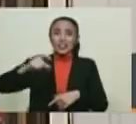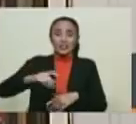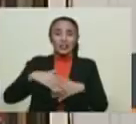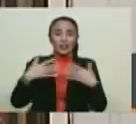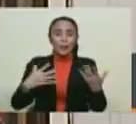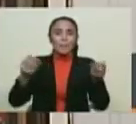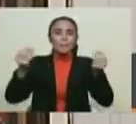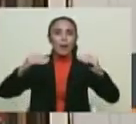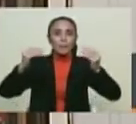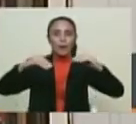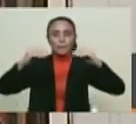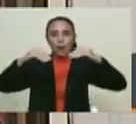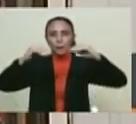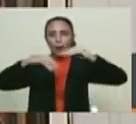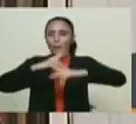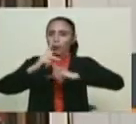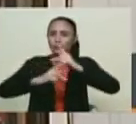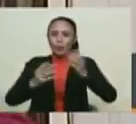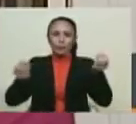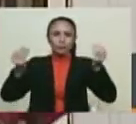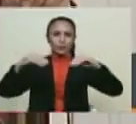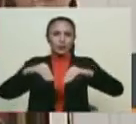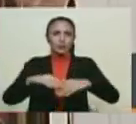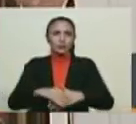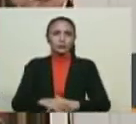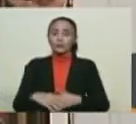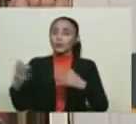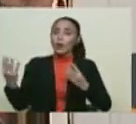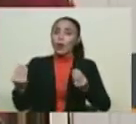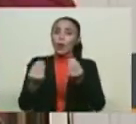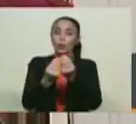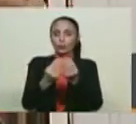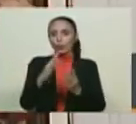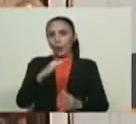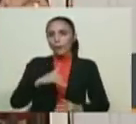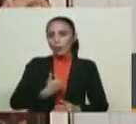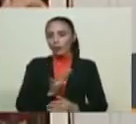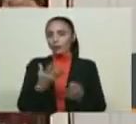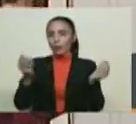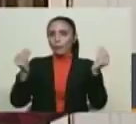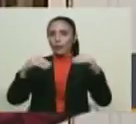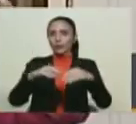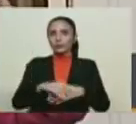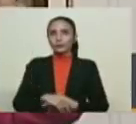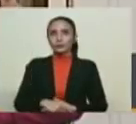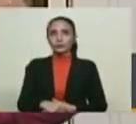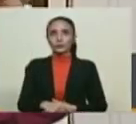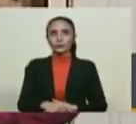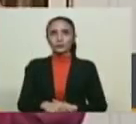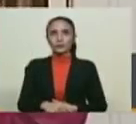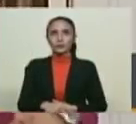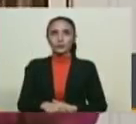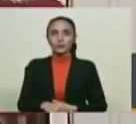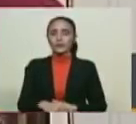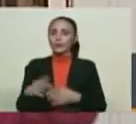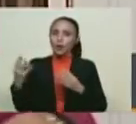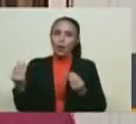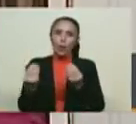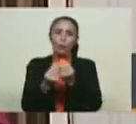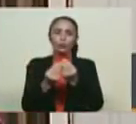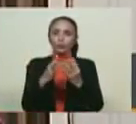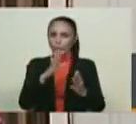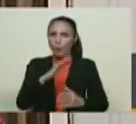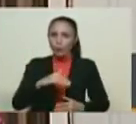más. Yo quiero más de ustedes. Solo juntos podemos dar más por el país. Solo juntos podemos producir